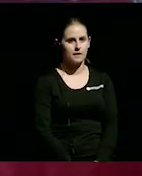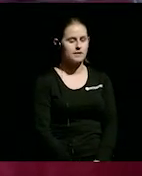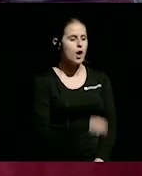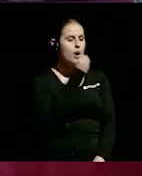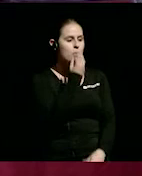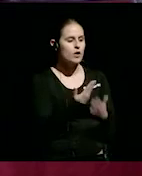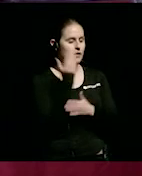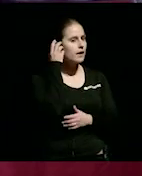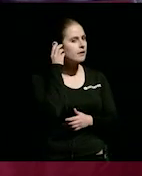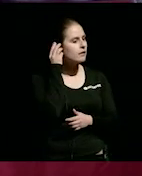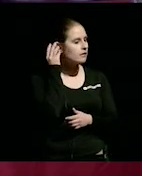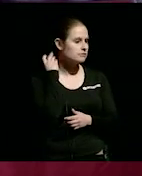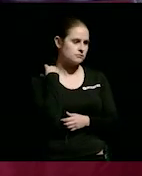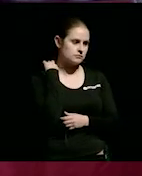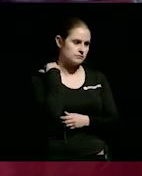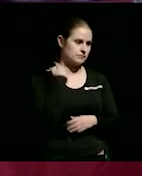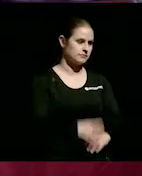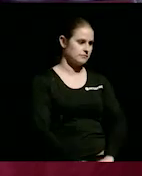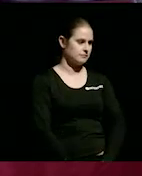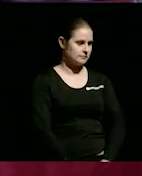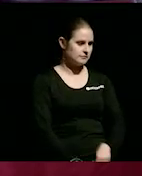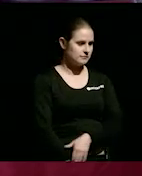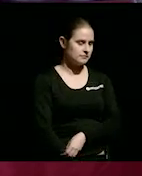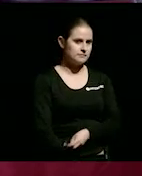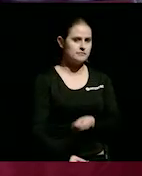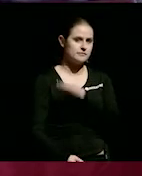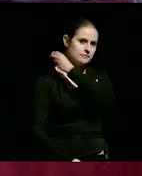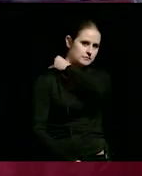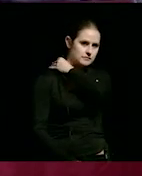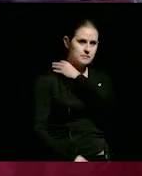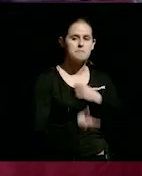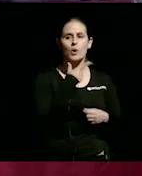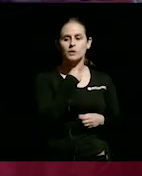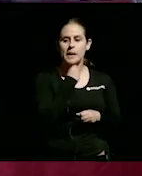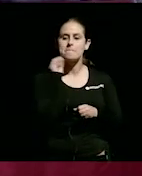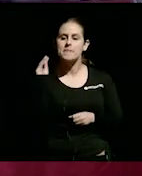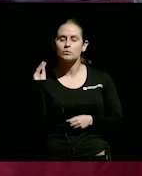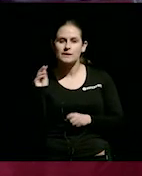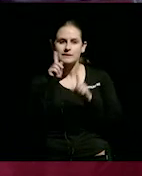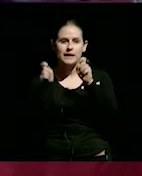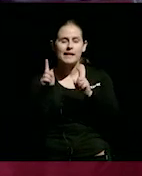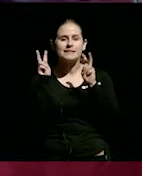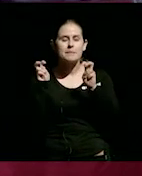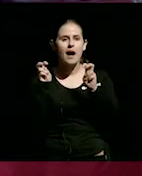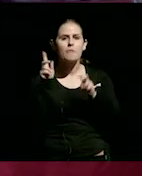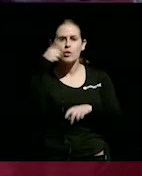Buenos días. Me gustaría preguntarles, ya que han dicho que trabajan con centros locales, no sé si